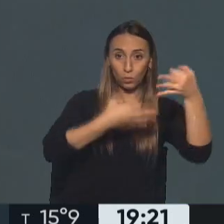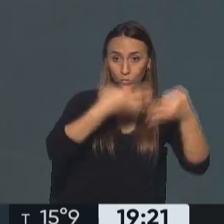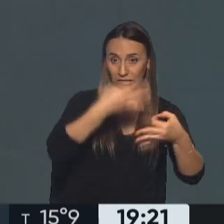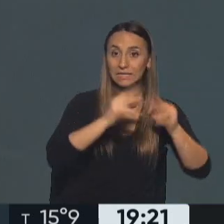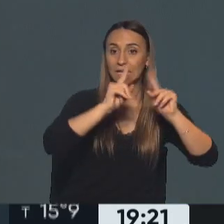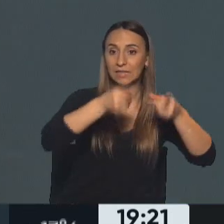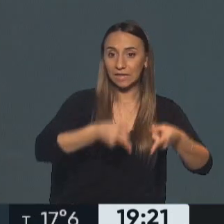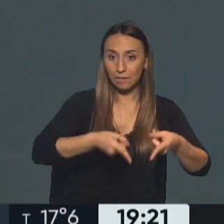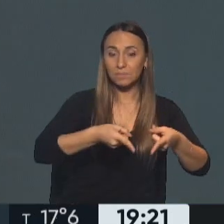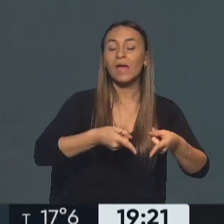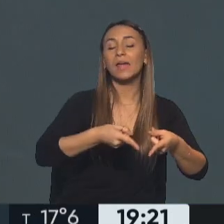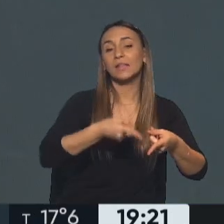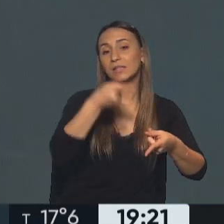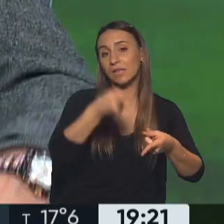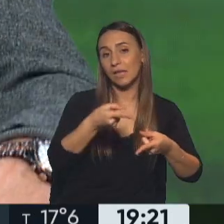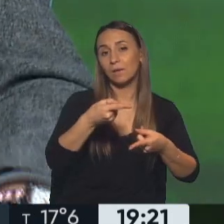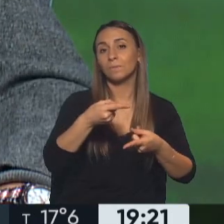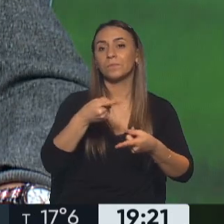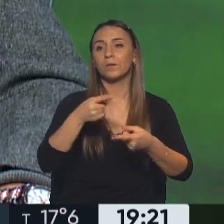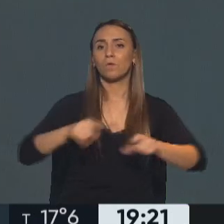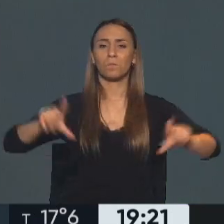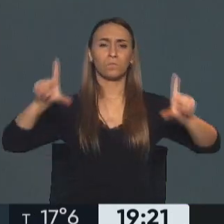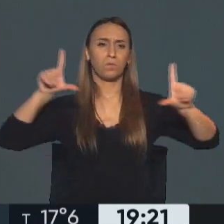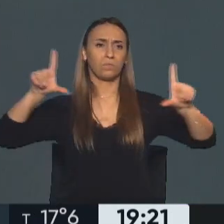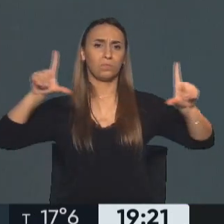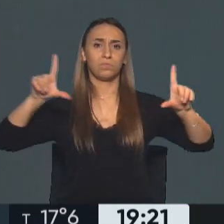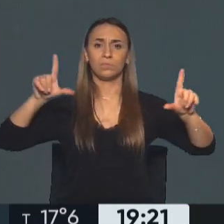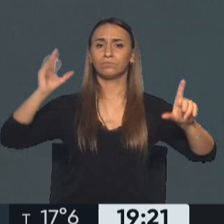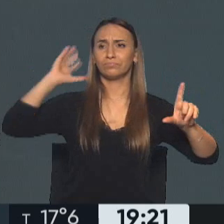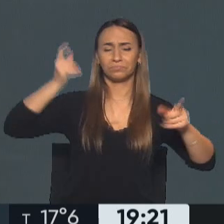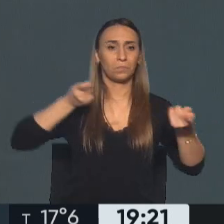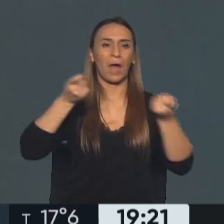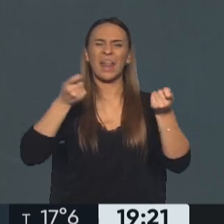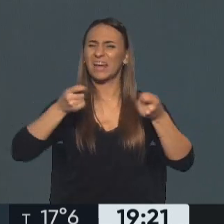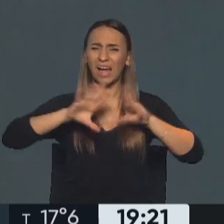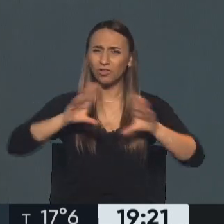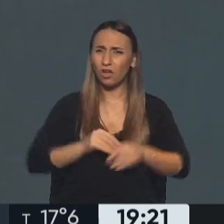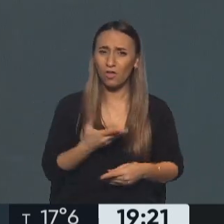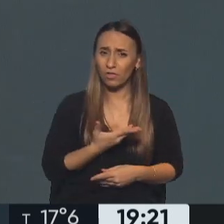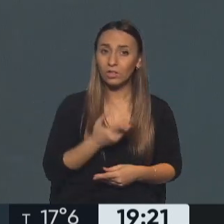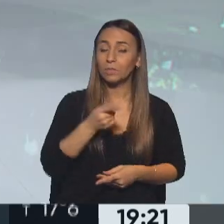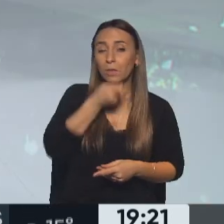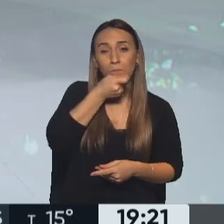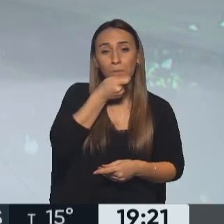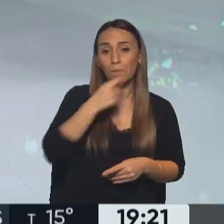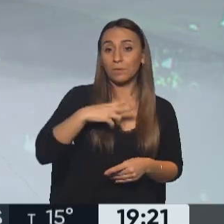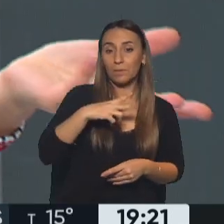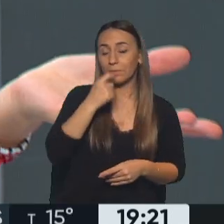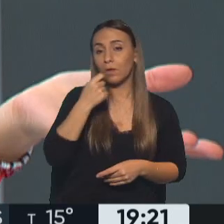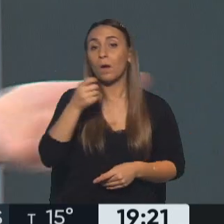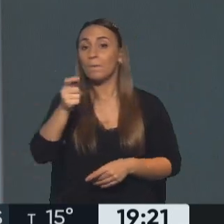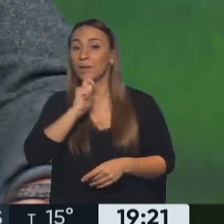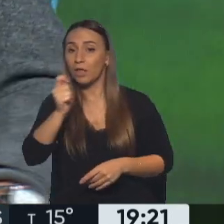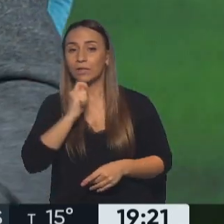concentración mediática con el resultado favorable nos olvidemos de los audios de conversaciones privadas que trascendían salir a correr un periodista y se le